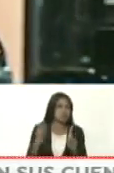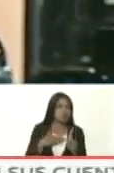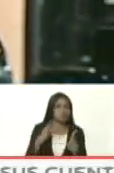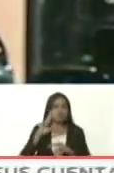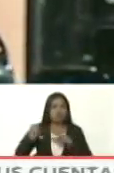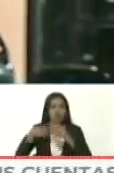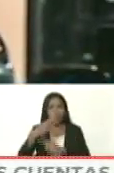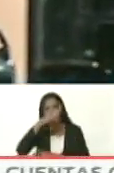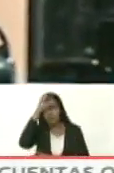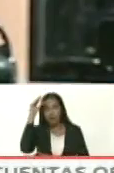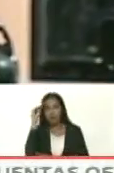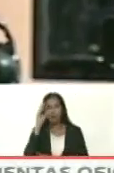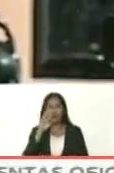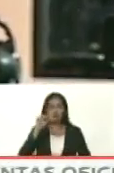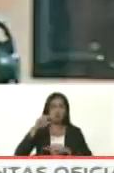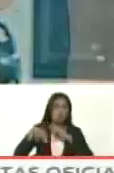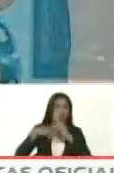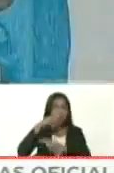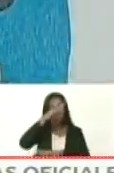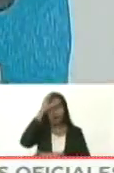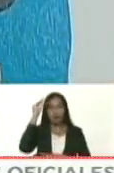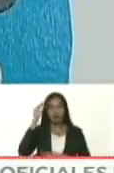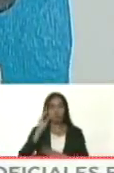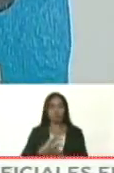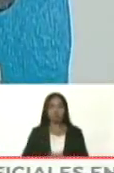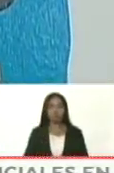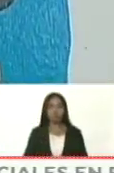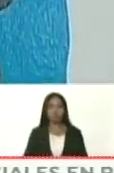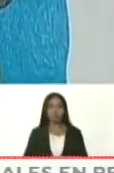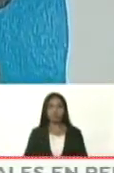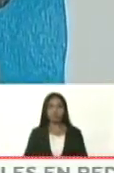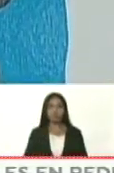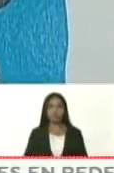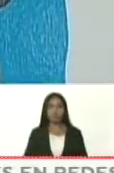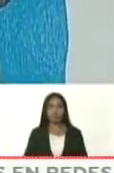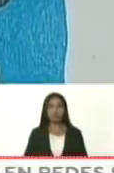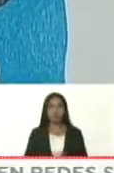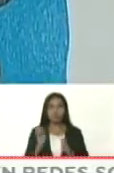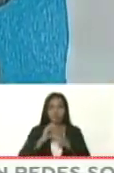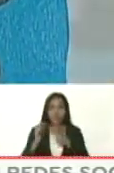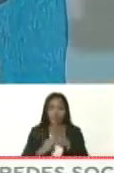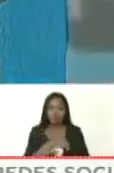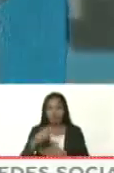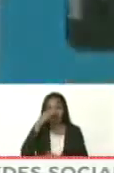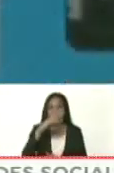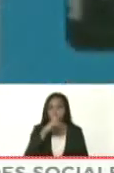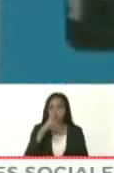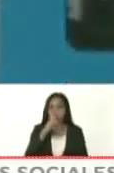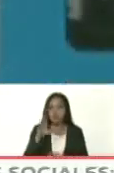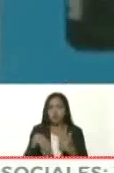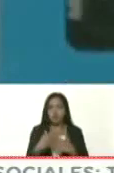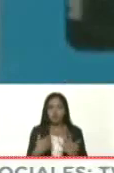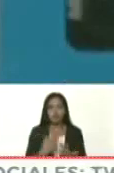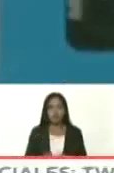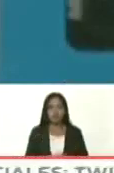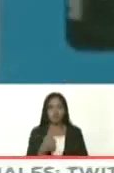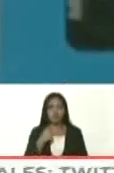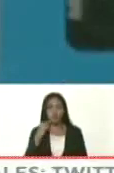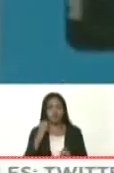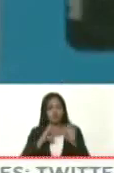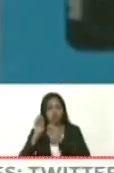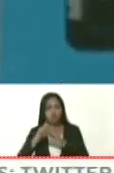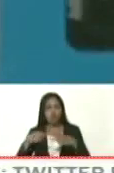more Trump, no more Trump. Una estrategia criminal. Yo le he comparado